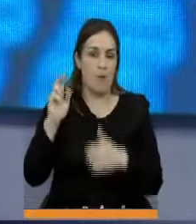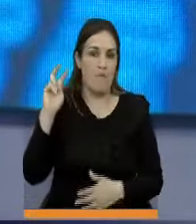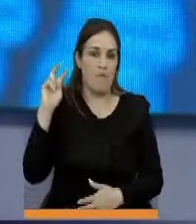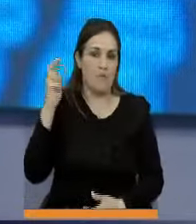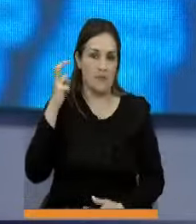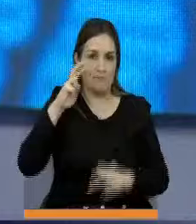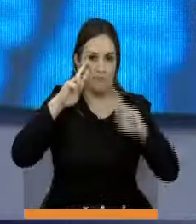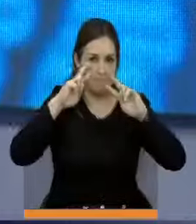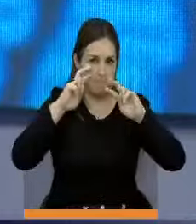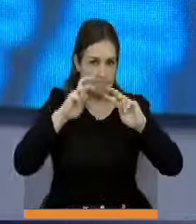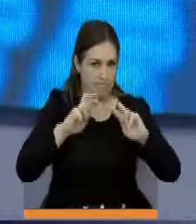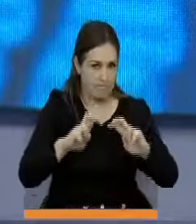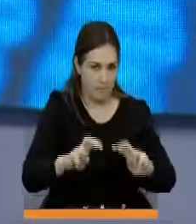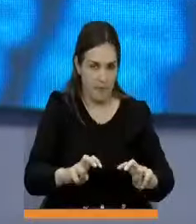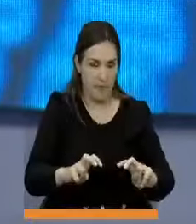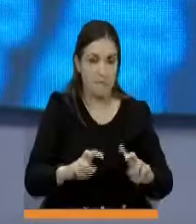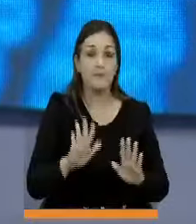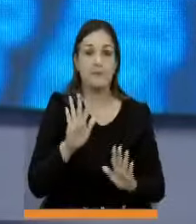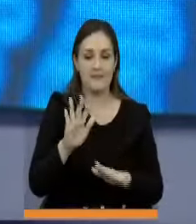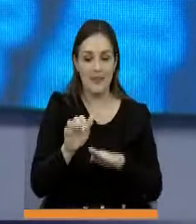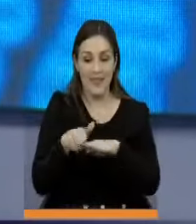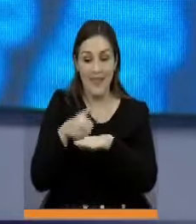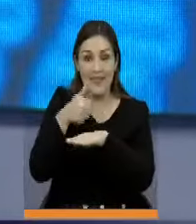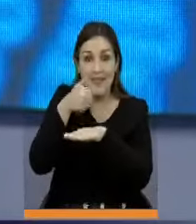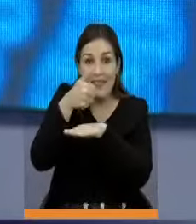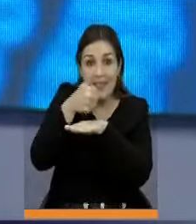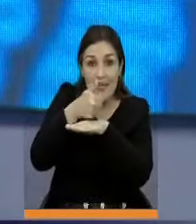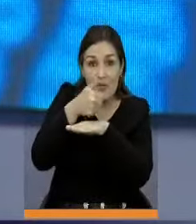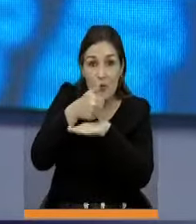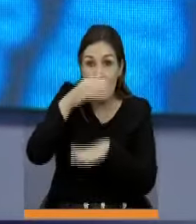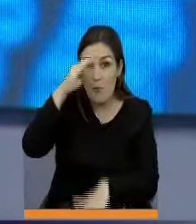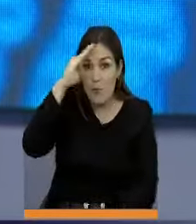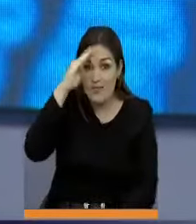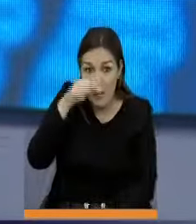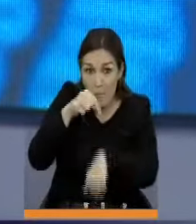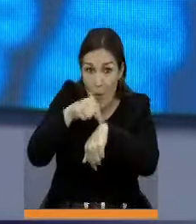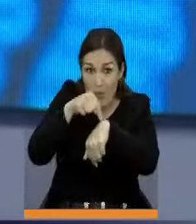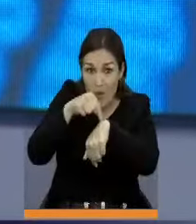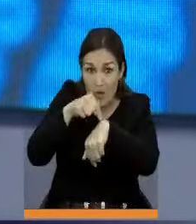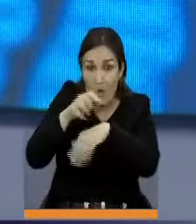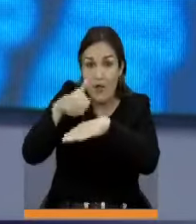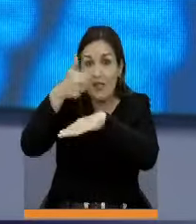que investigar. El director en ese momento de la policía, el